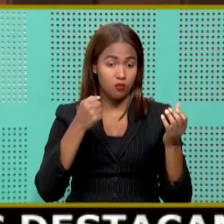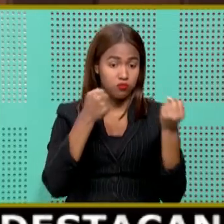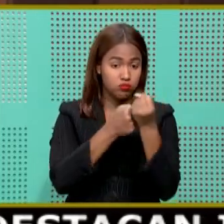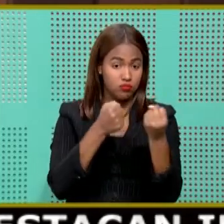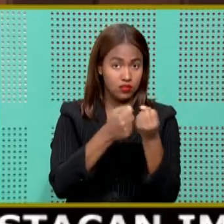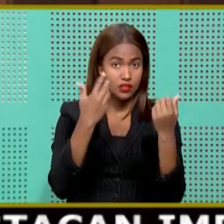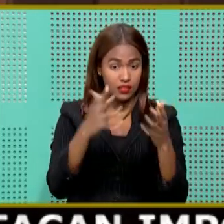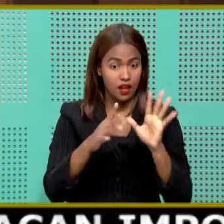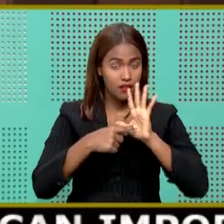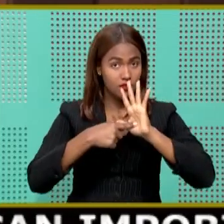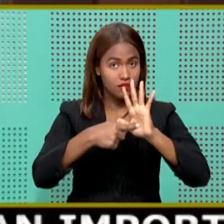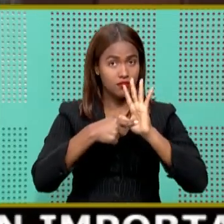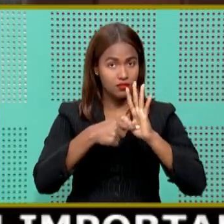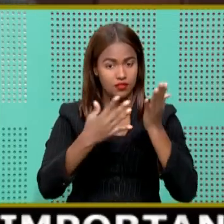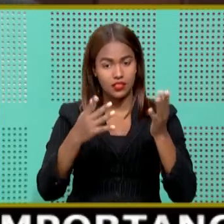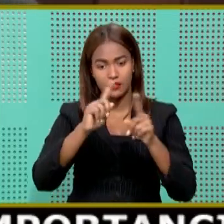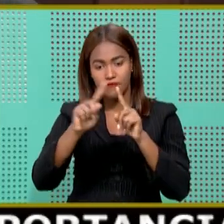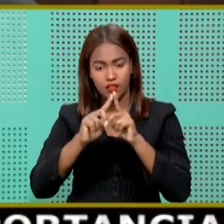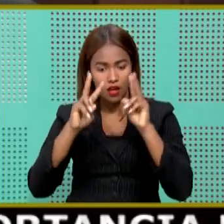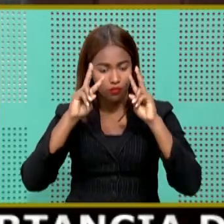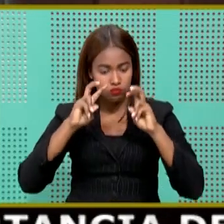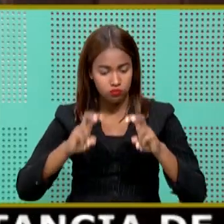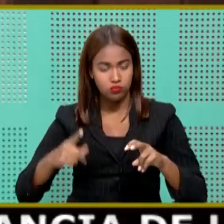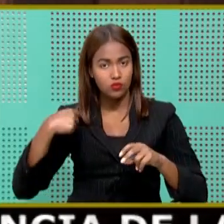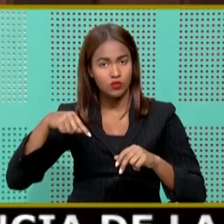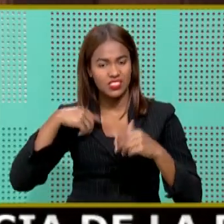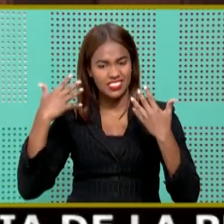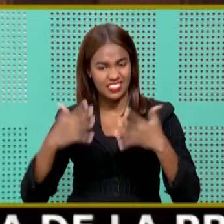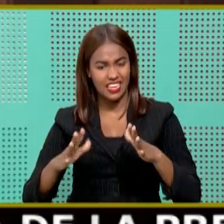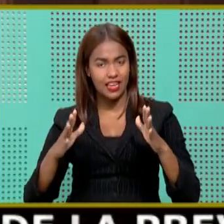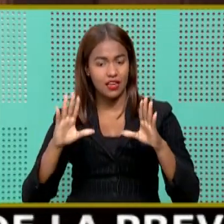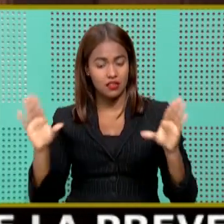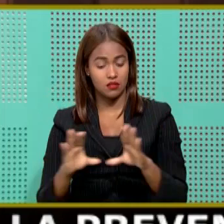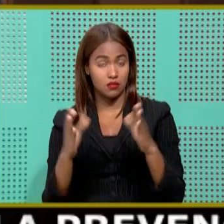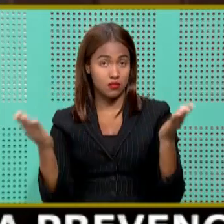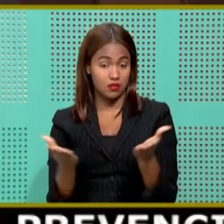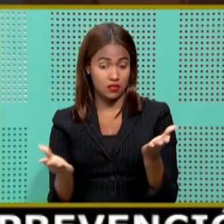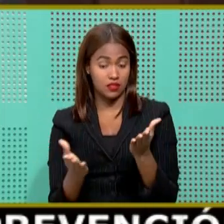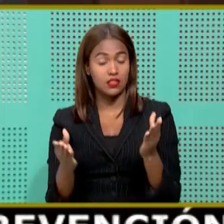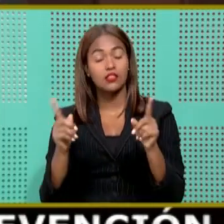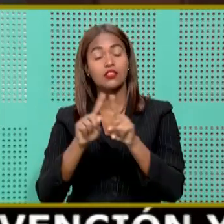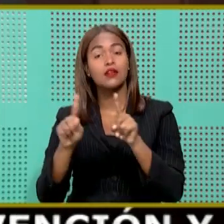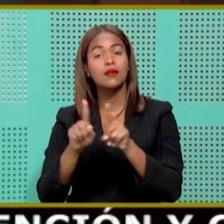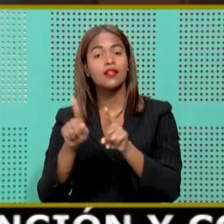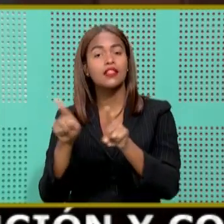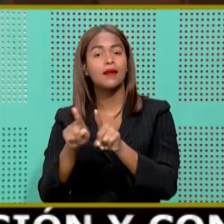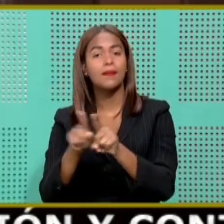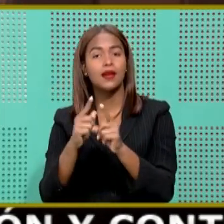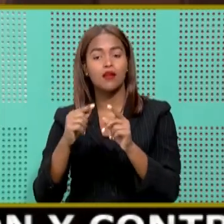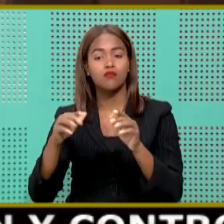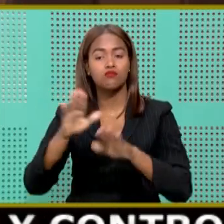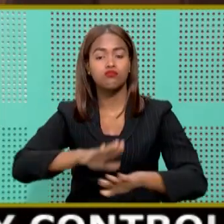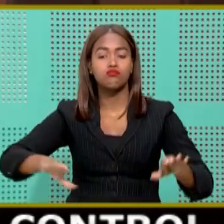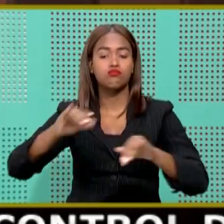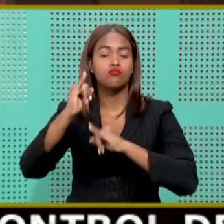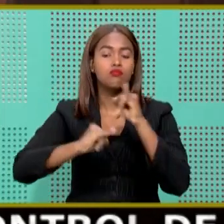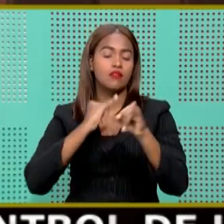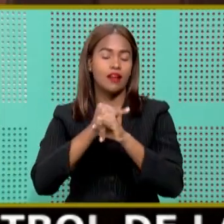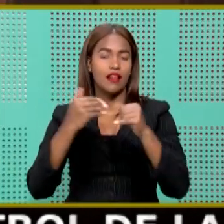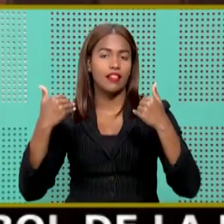ya demostrada en los estudios que hemos hecho aquí localmente, sino también el aval internacional que